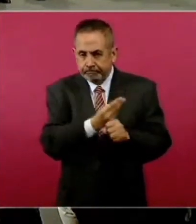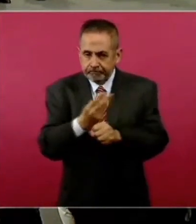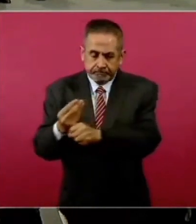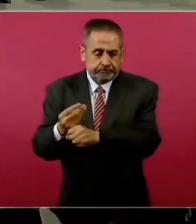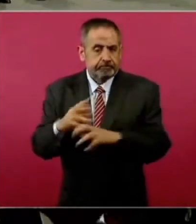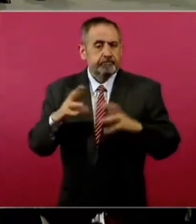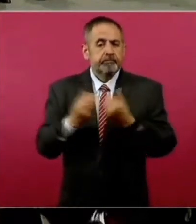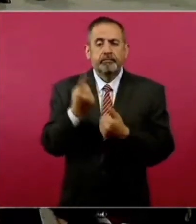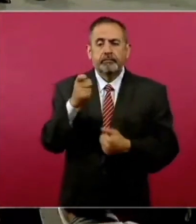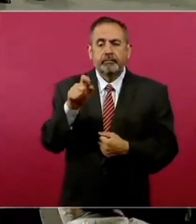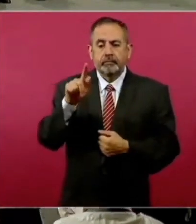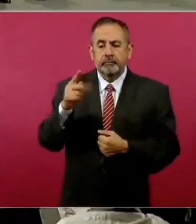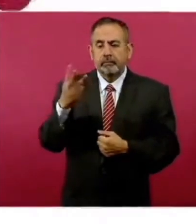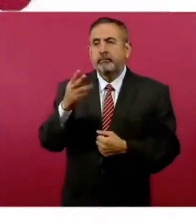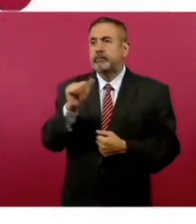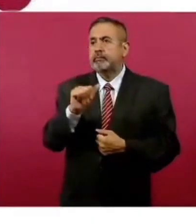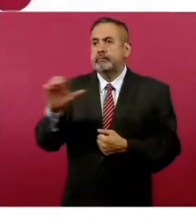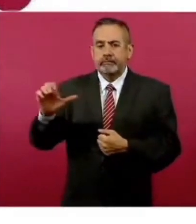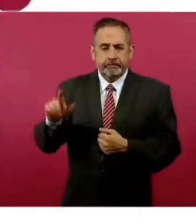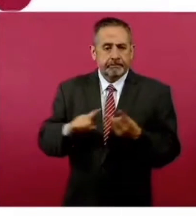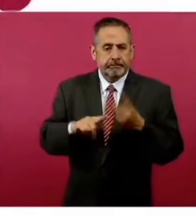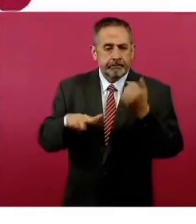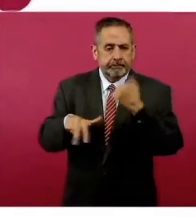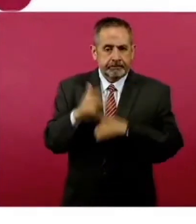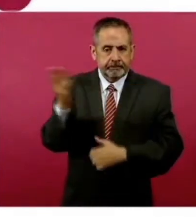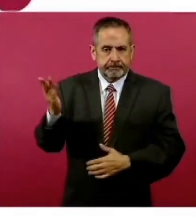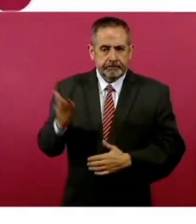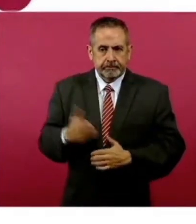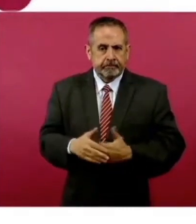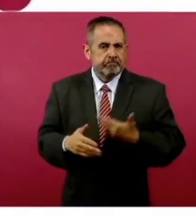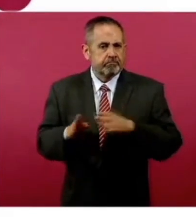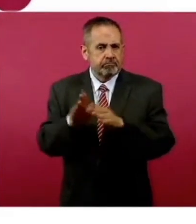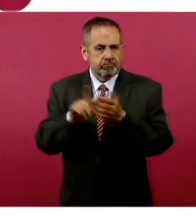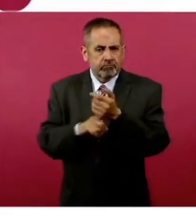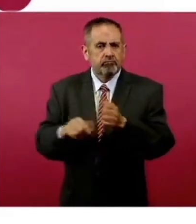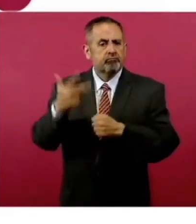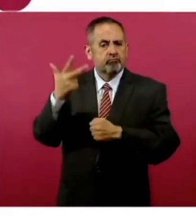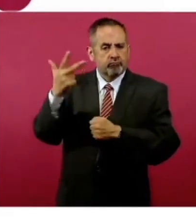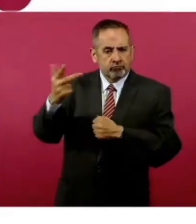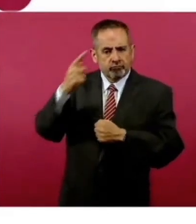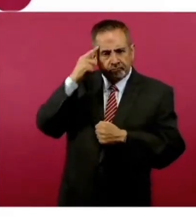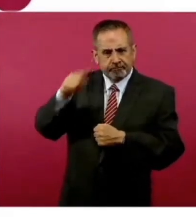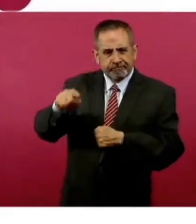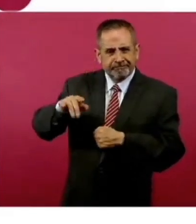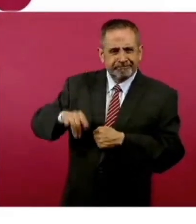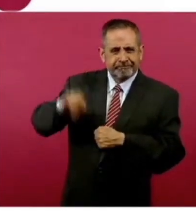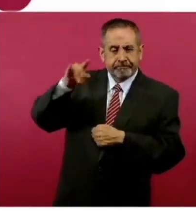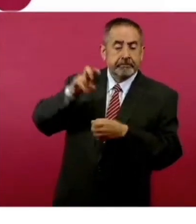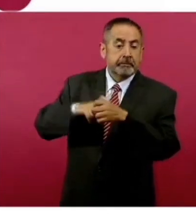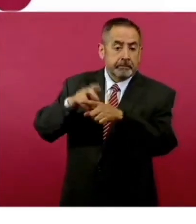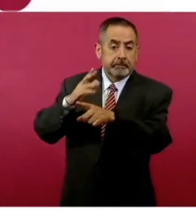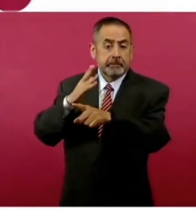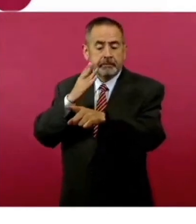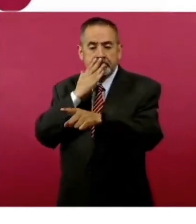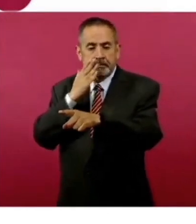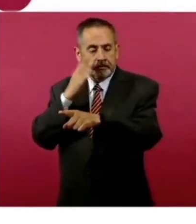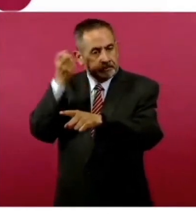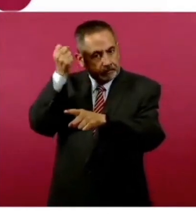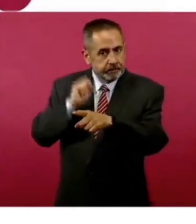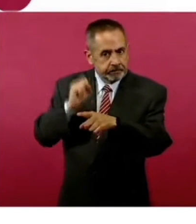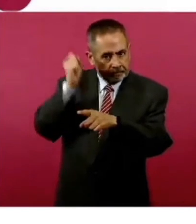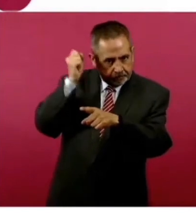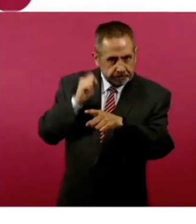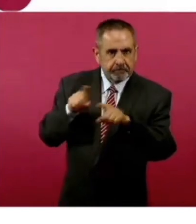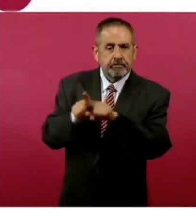173 en aires acondicionados Trece compresores de aire médico ocho elevadores en el caso de Sinaloa también cuatro